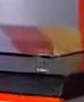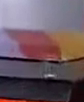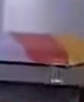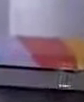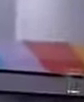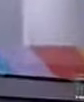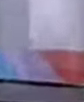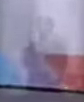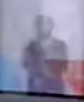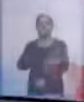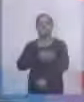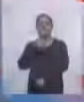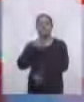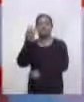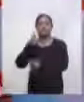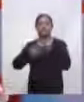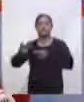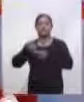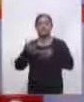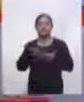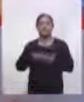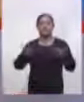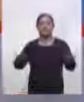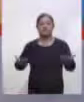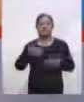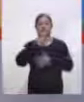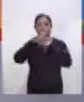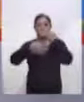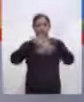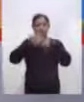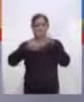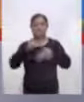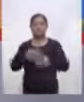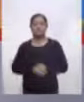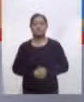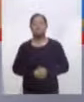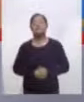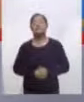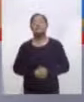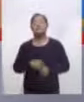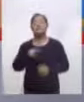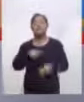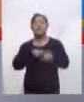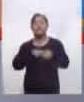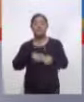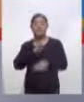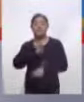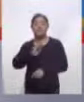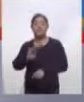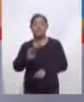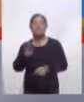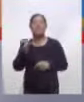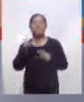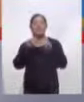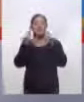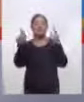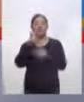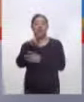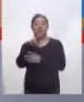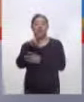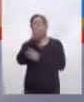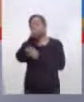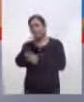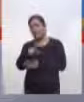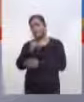Buenas tardes, le doy la bienvenida a esta segunda emisión de Ahora Noticias, la cual puede seguir a través de la señal de Tlaxcala Televisión,